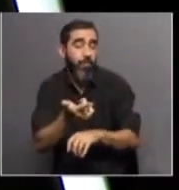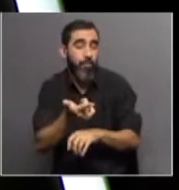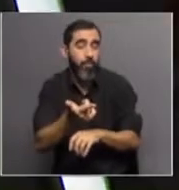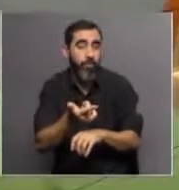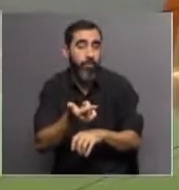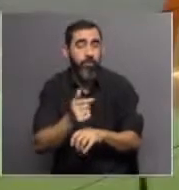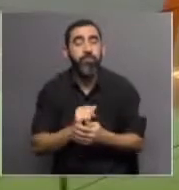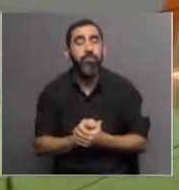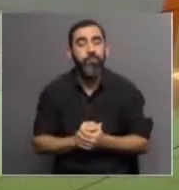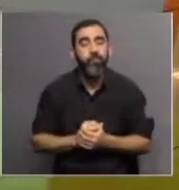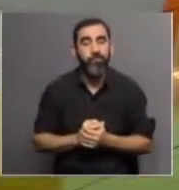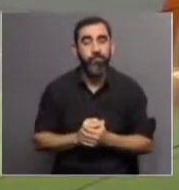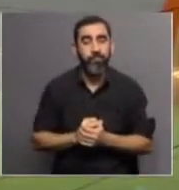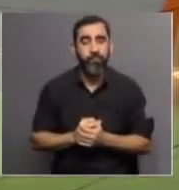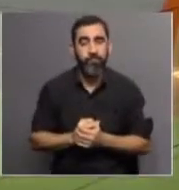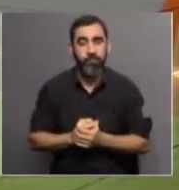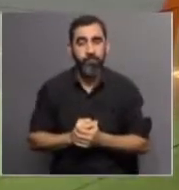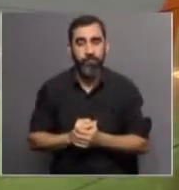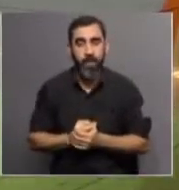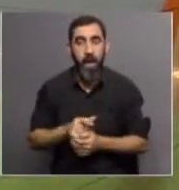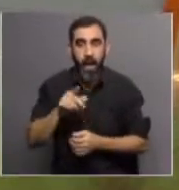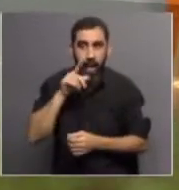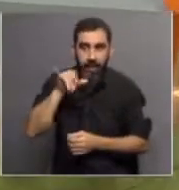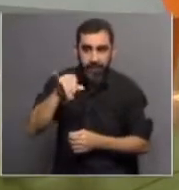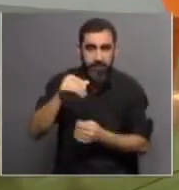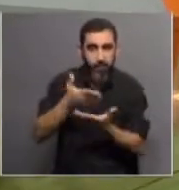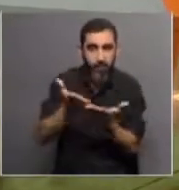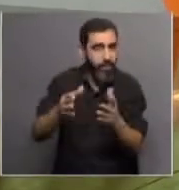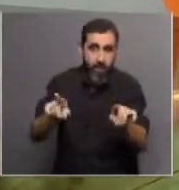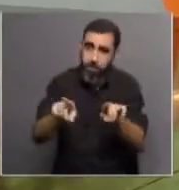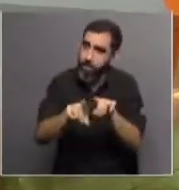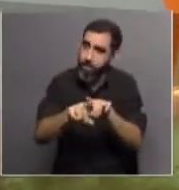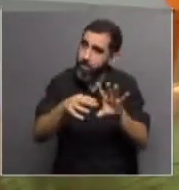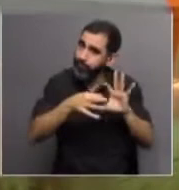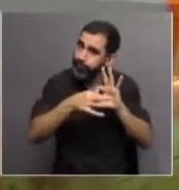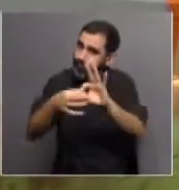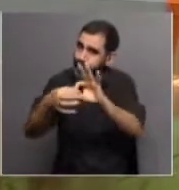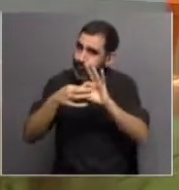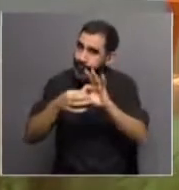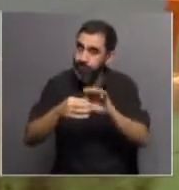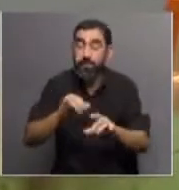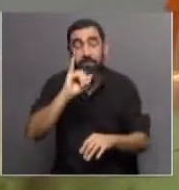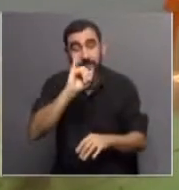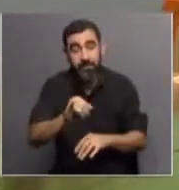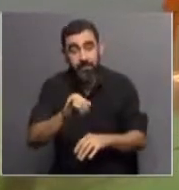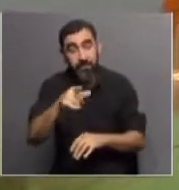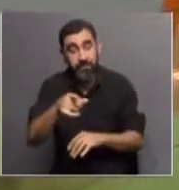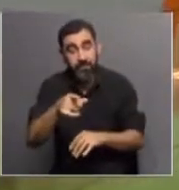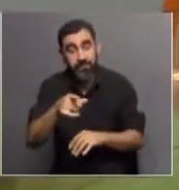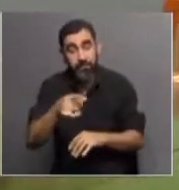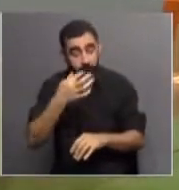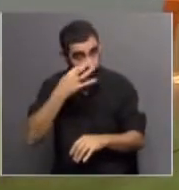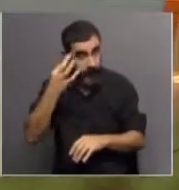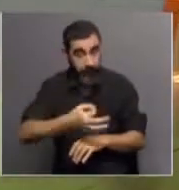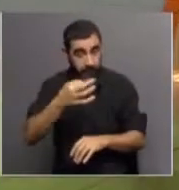de Uruguay en el mes de mayo. Ahí se veía cómo una cosa y la otra iban de la mano. Exactamente, eso fue particularmente